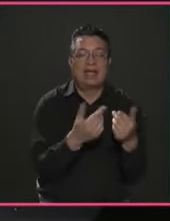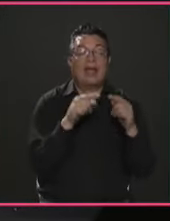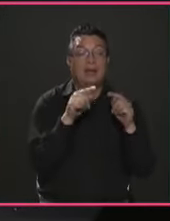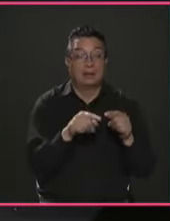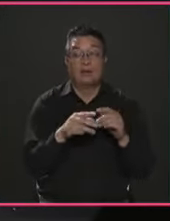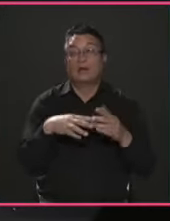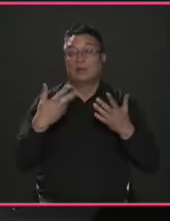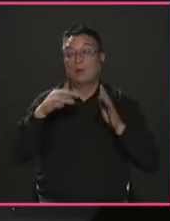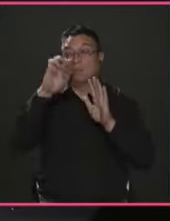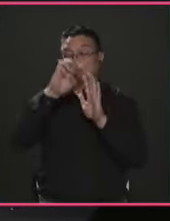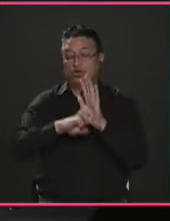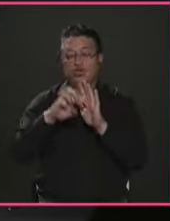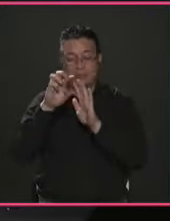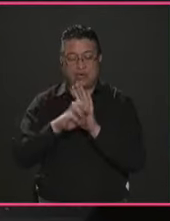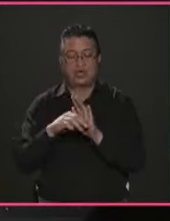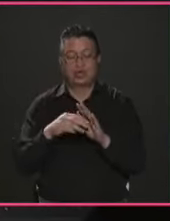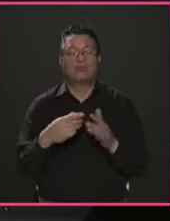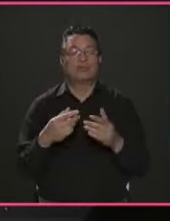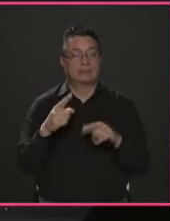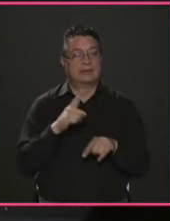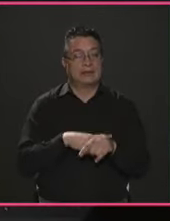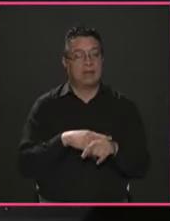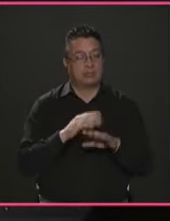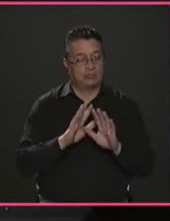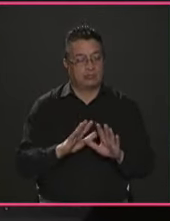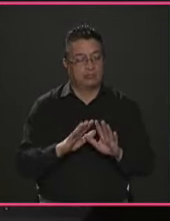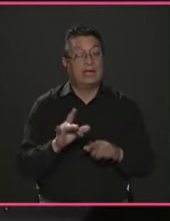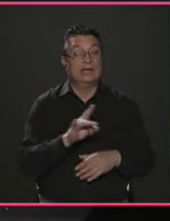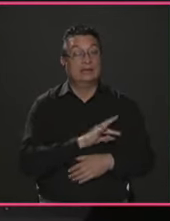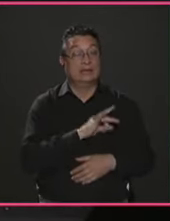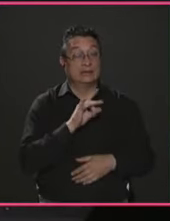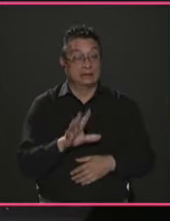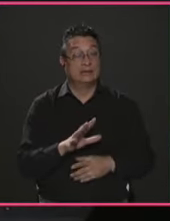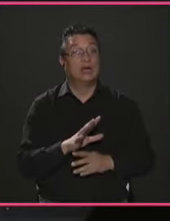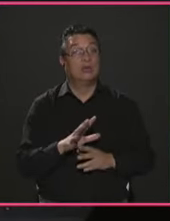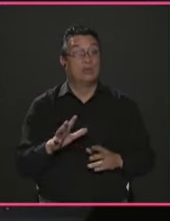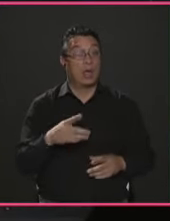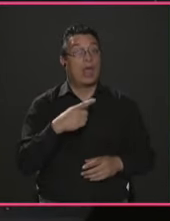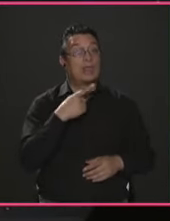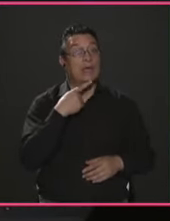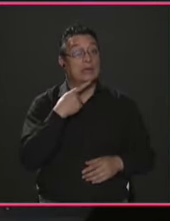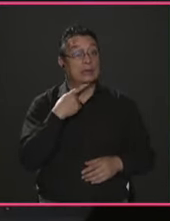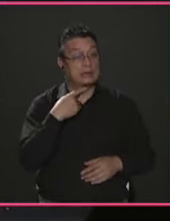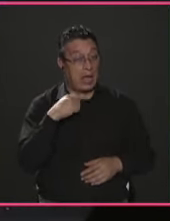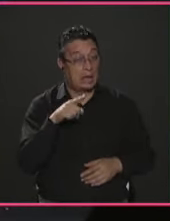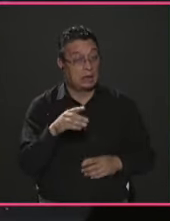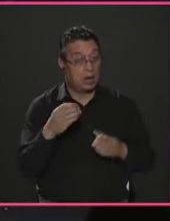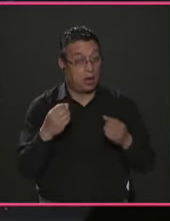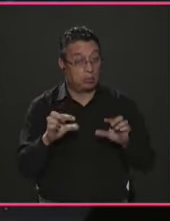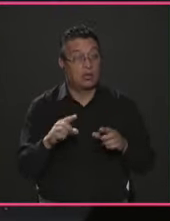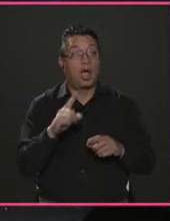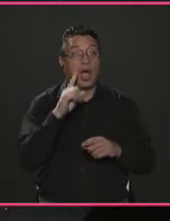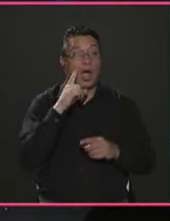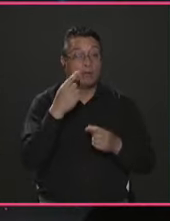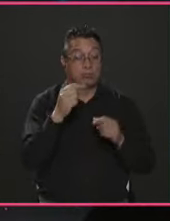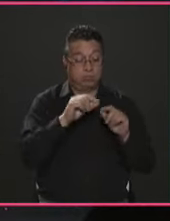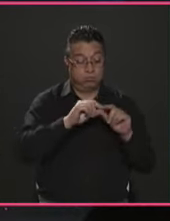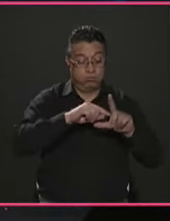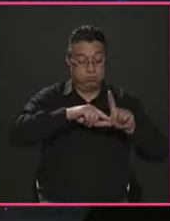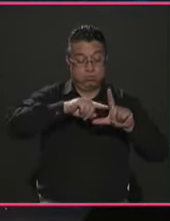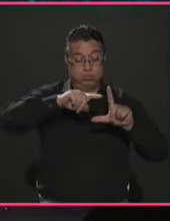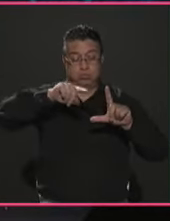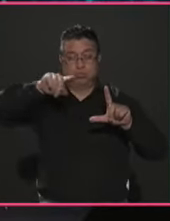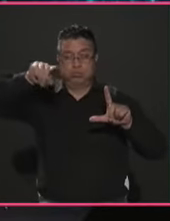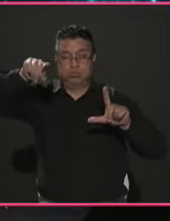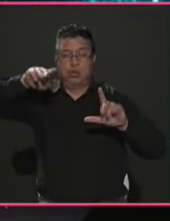toma tiempo y chile también tiene una posición muy interesante tuvimos un p de precios un Boom